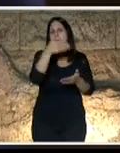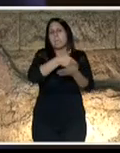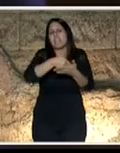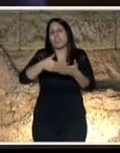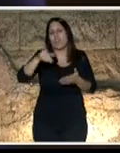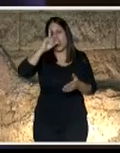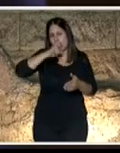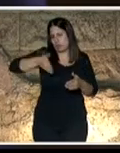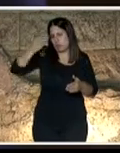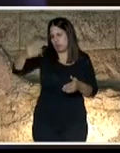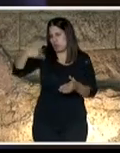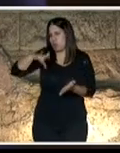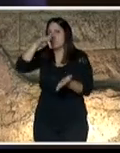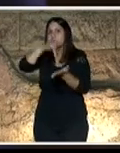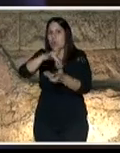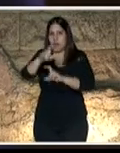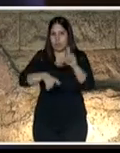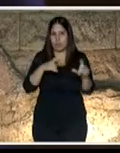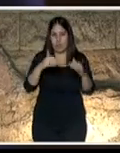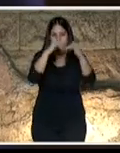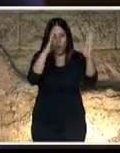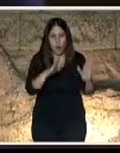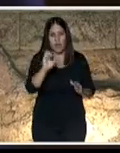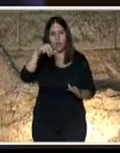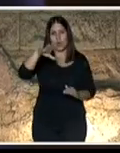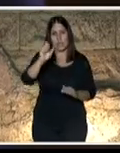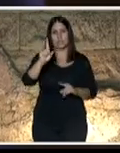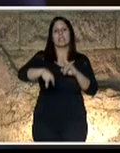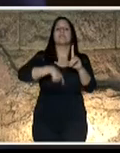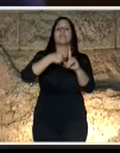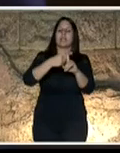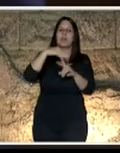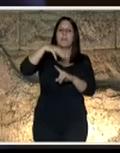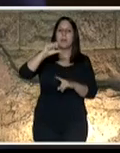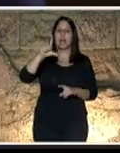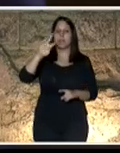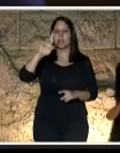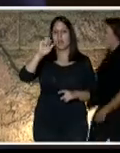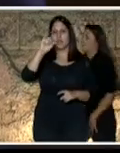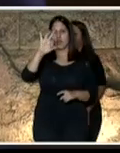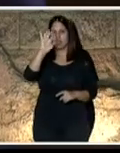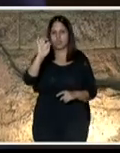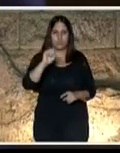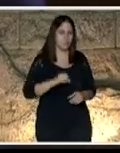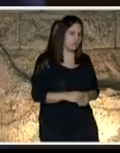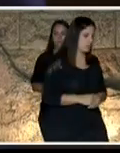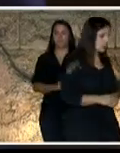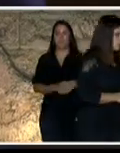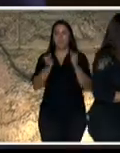años, Las cuevas de Conéjar y de Maltraviesa, descubierta esta en el